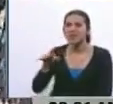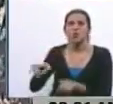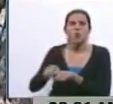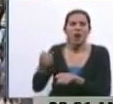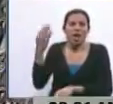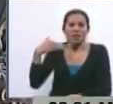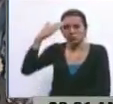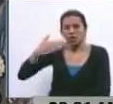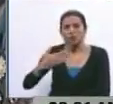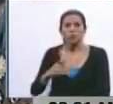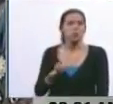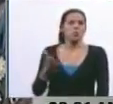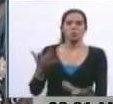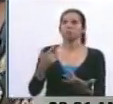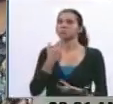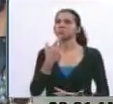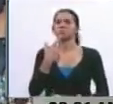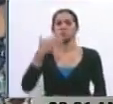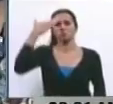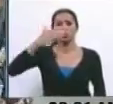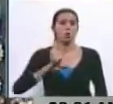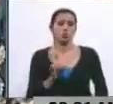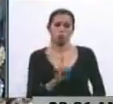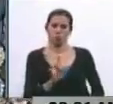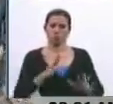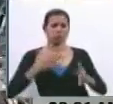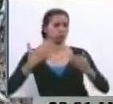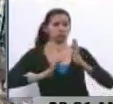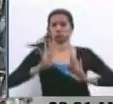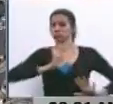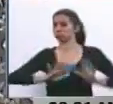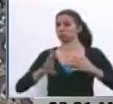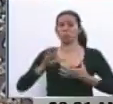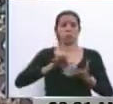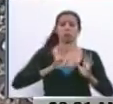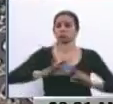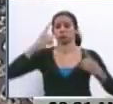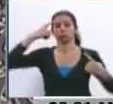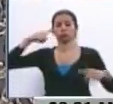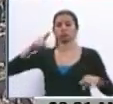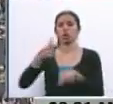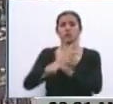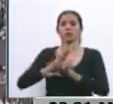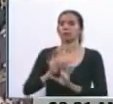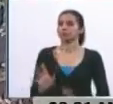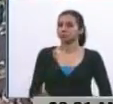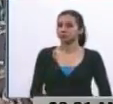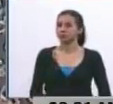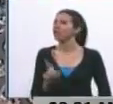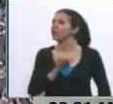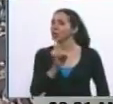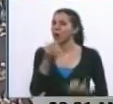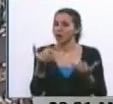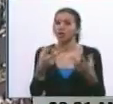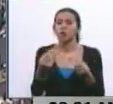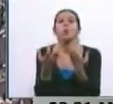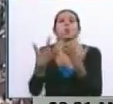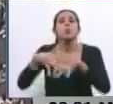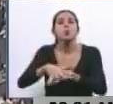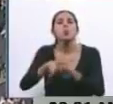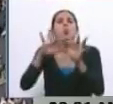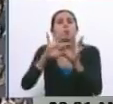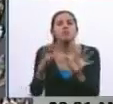antes, que decían, no, eso no es un problema mío, eso es lo que lo resuelva el Ejecutivo. Ahorita somos una unidad